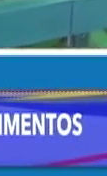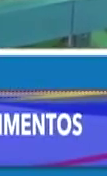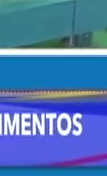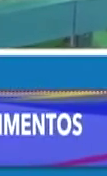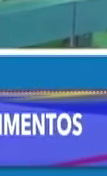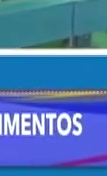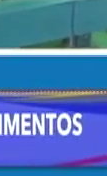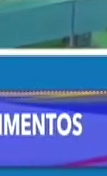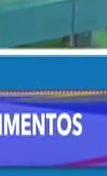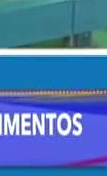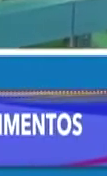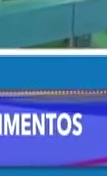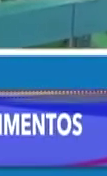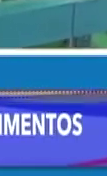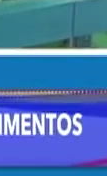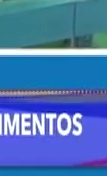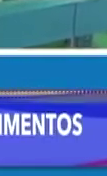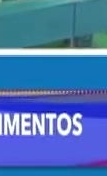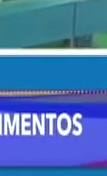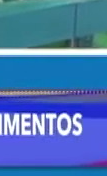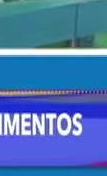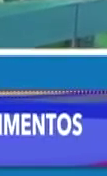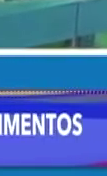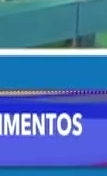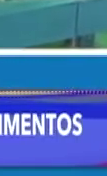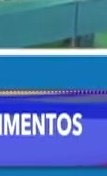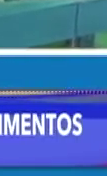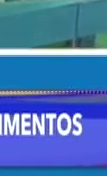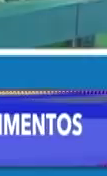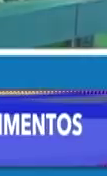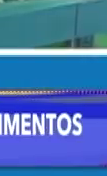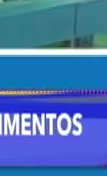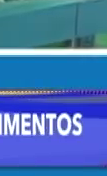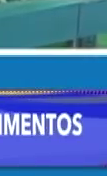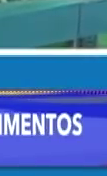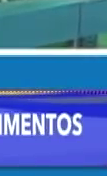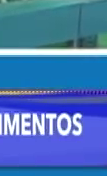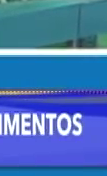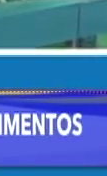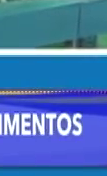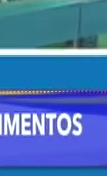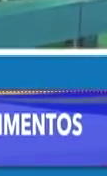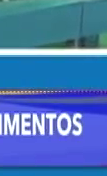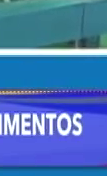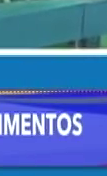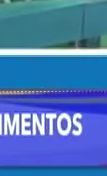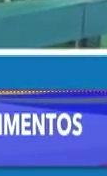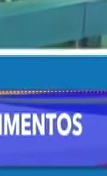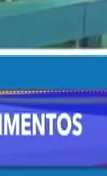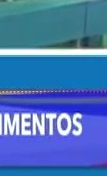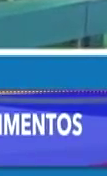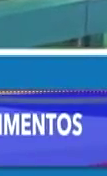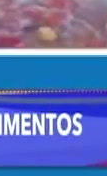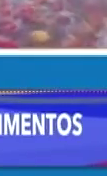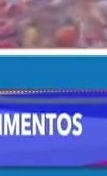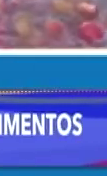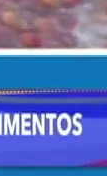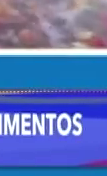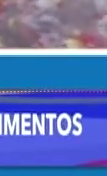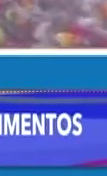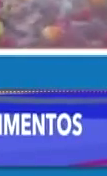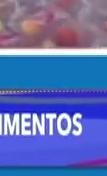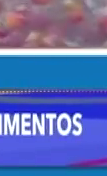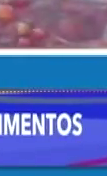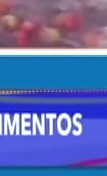del país el objetivo la producción la creación de riqueza la satisfacción de las necesidades nacionales